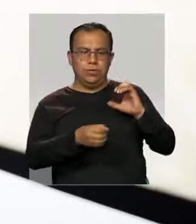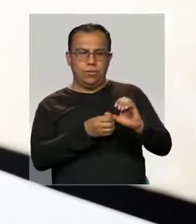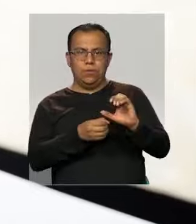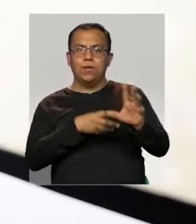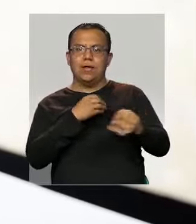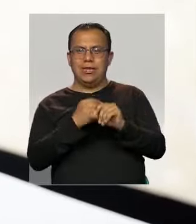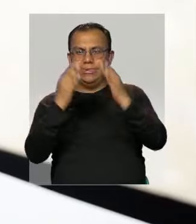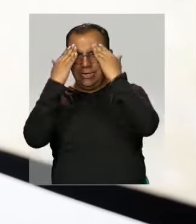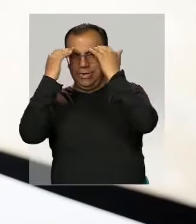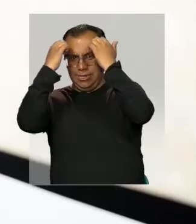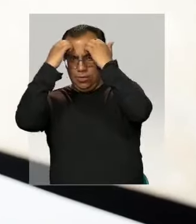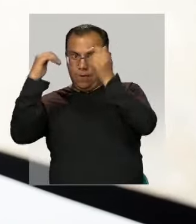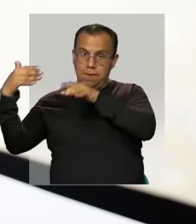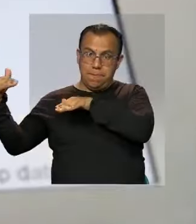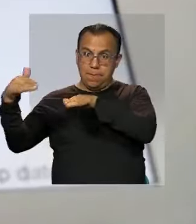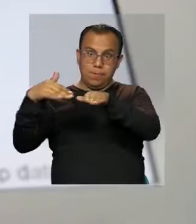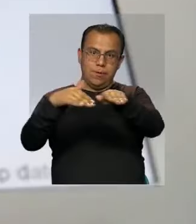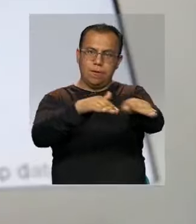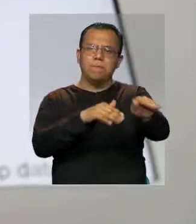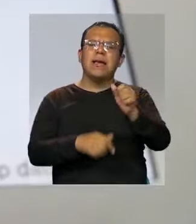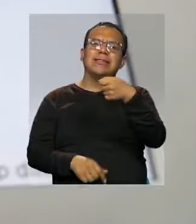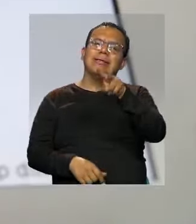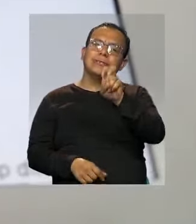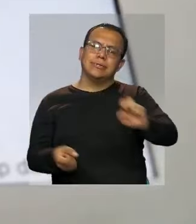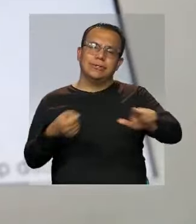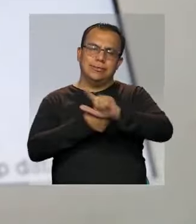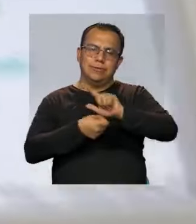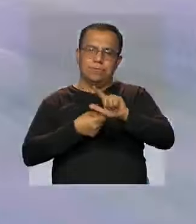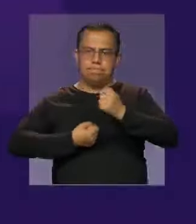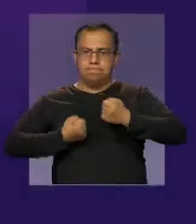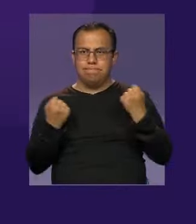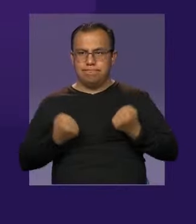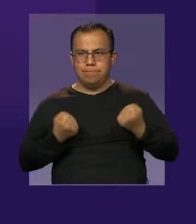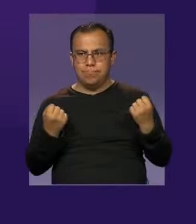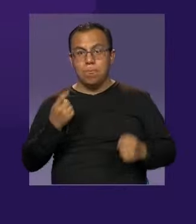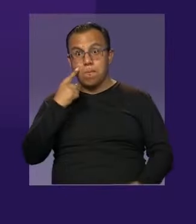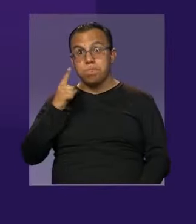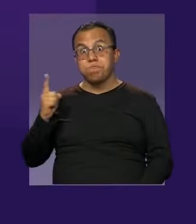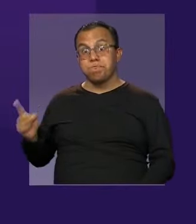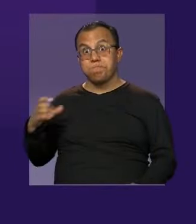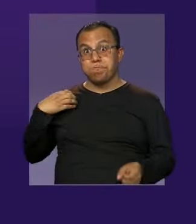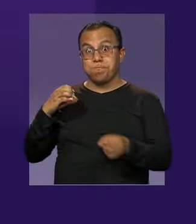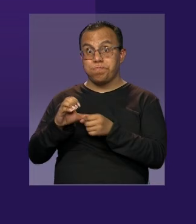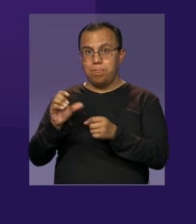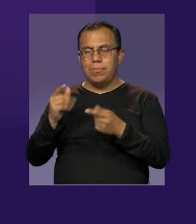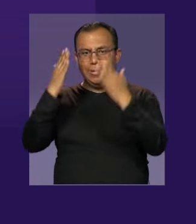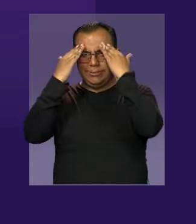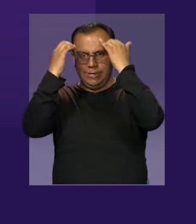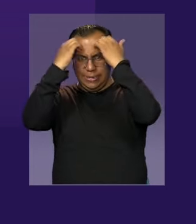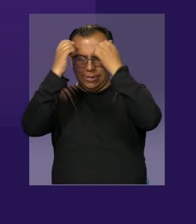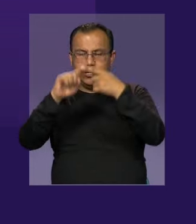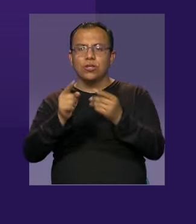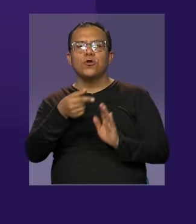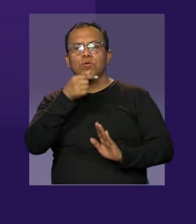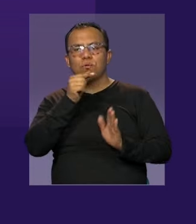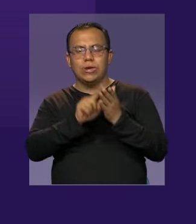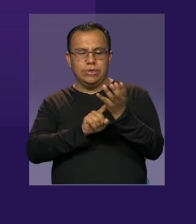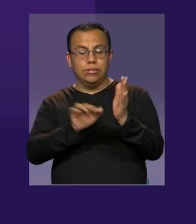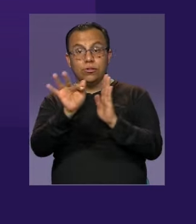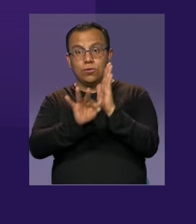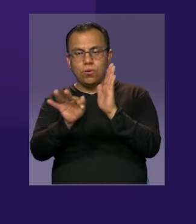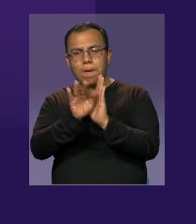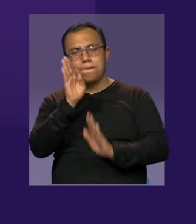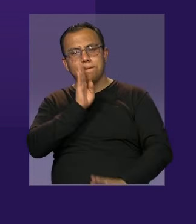San Cristóbal para recorrer 17 localidades de Bogotá: Ciudad Bolívar, San Cristóbal, Tunjuelito,